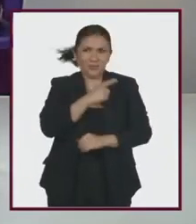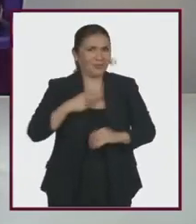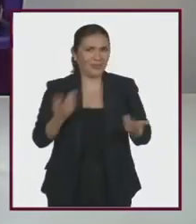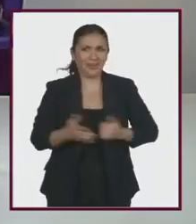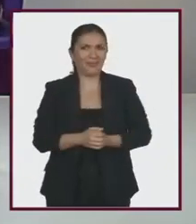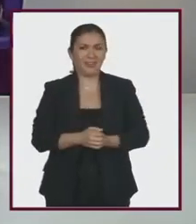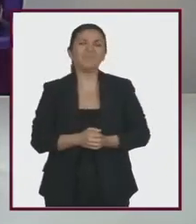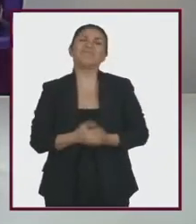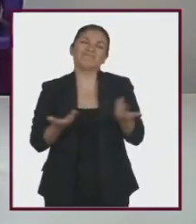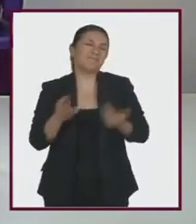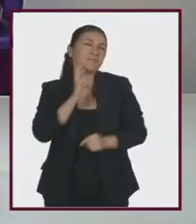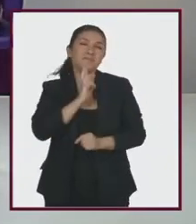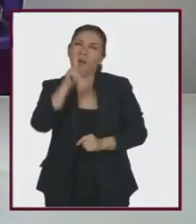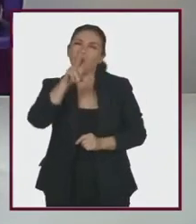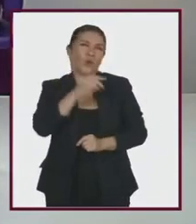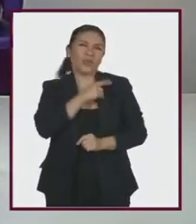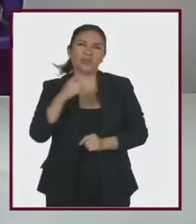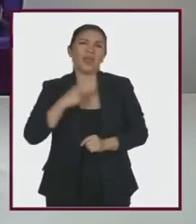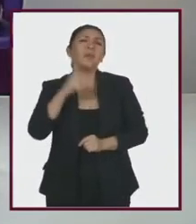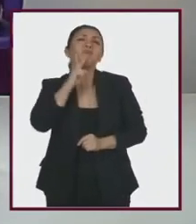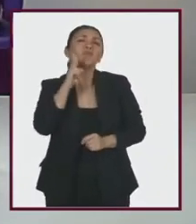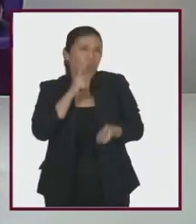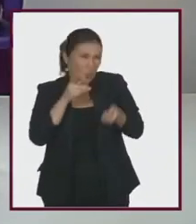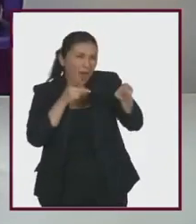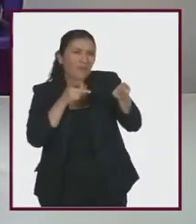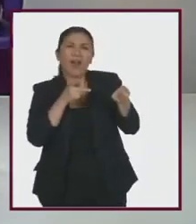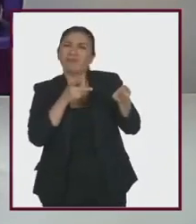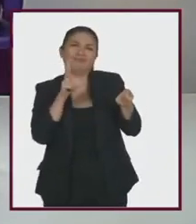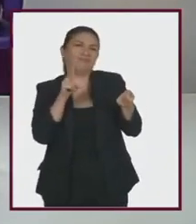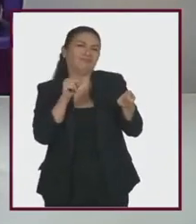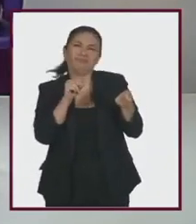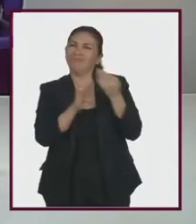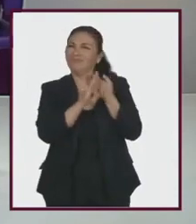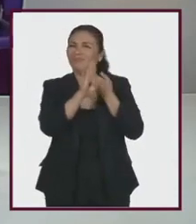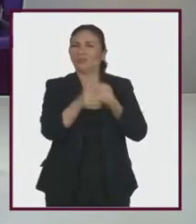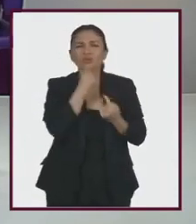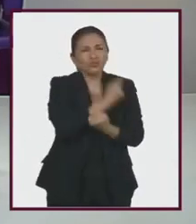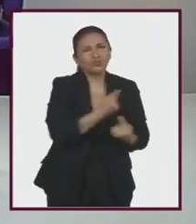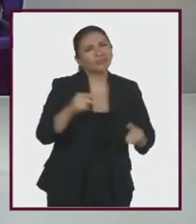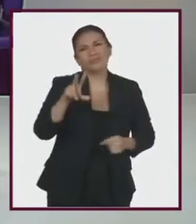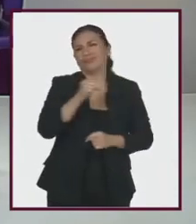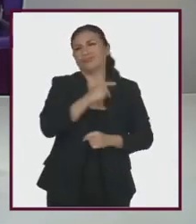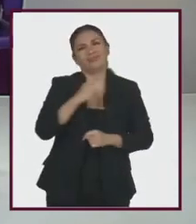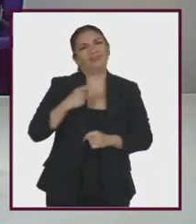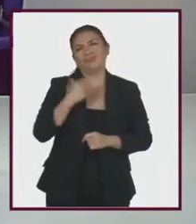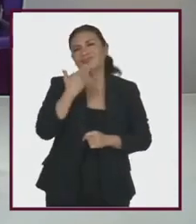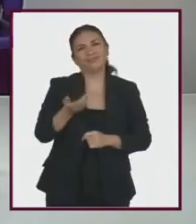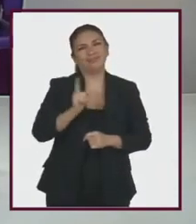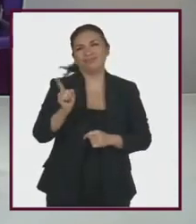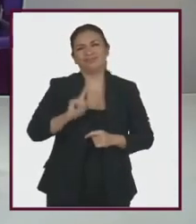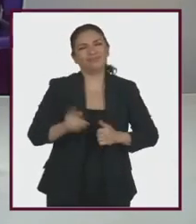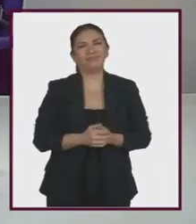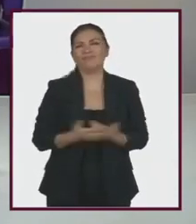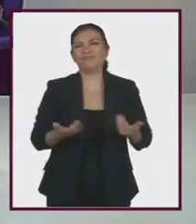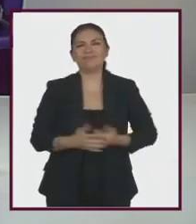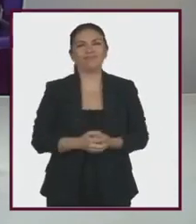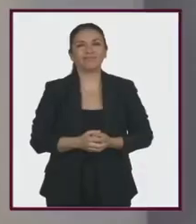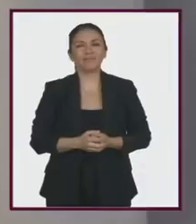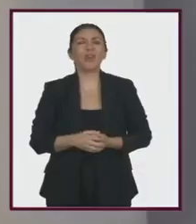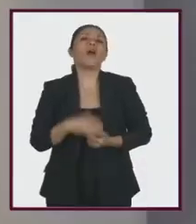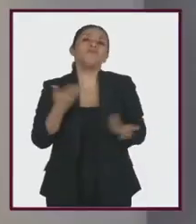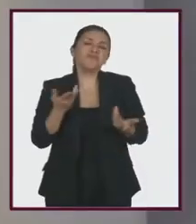lo ideal no es dar una prueba de nada a los niños o a los adolescentes, sí. Pues